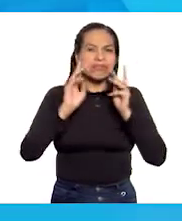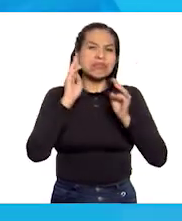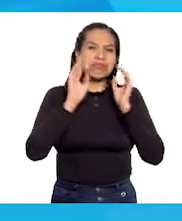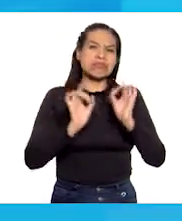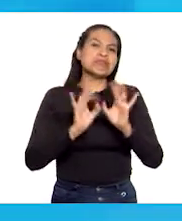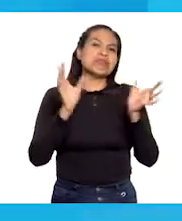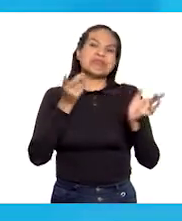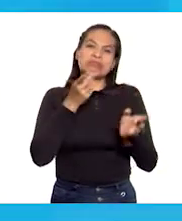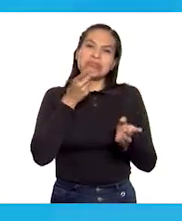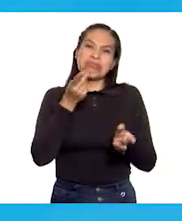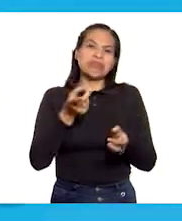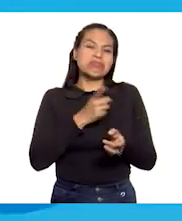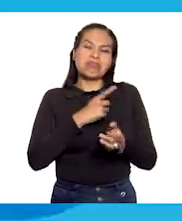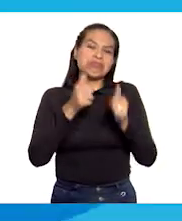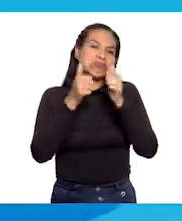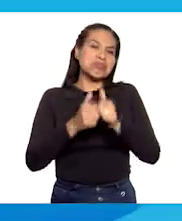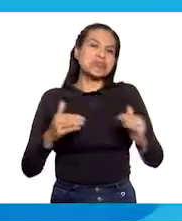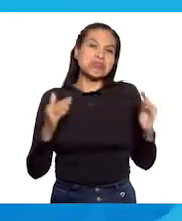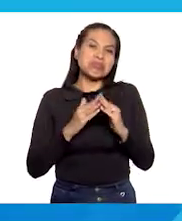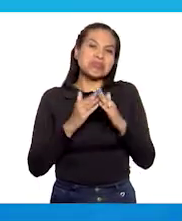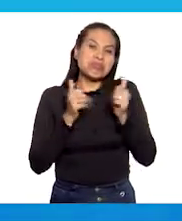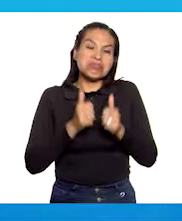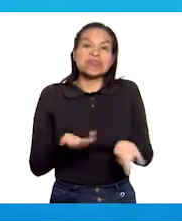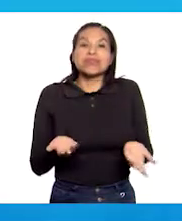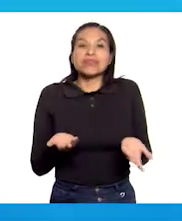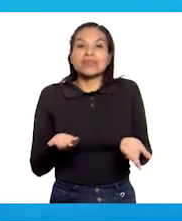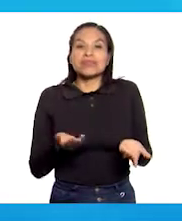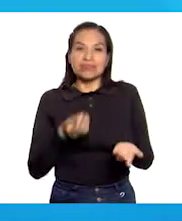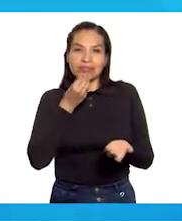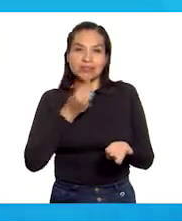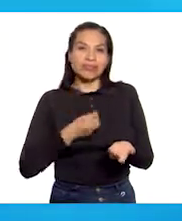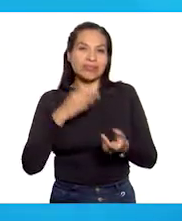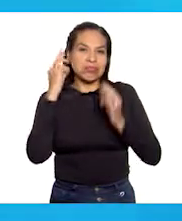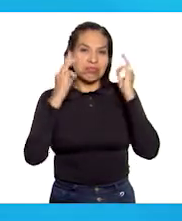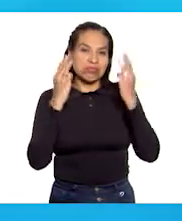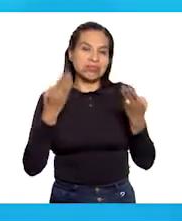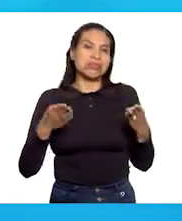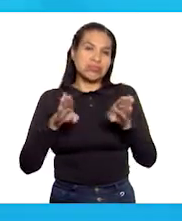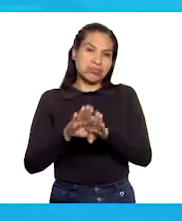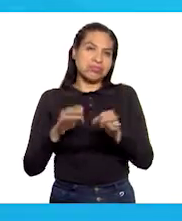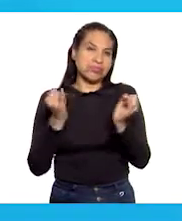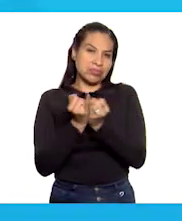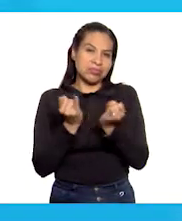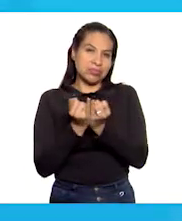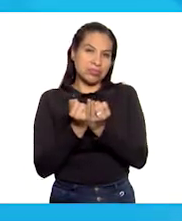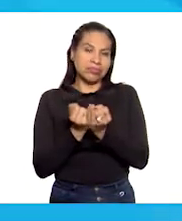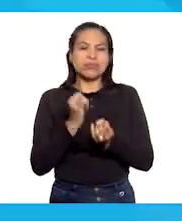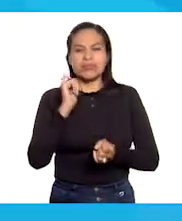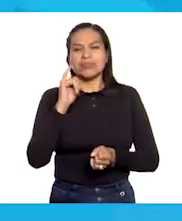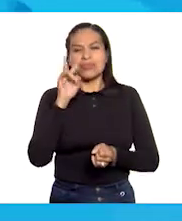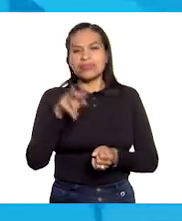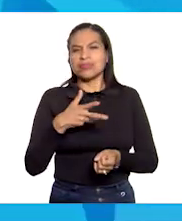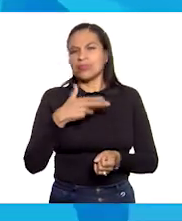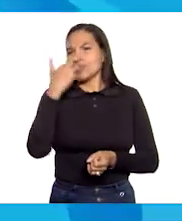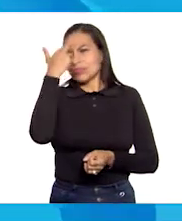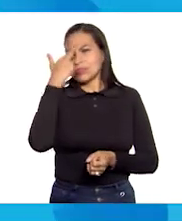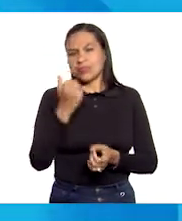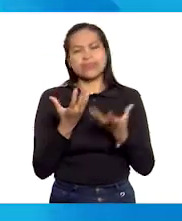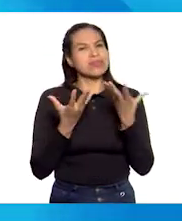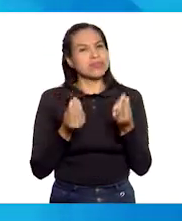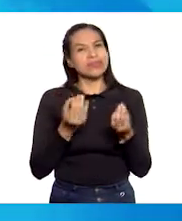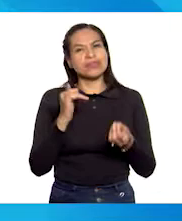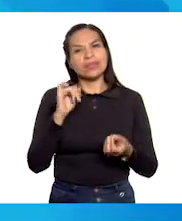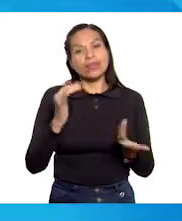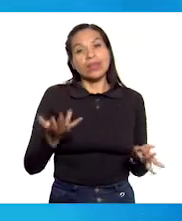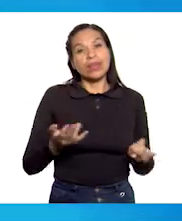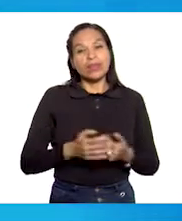nos dijeron que teníamos que quedarnos en casa y pues hasta los museos cerraron. Sí, en eso sí tienes mucha